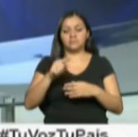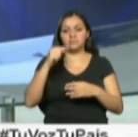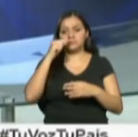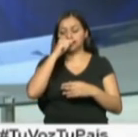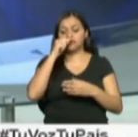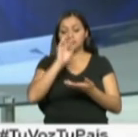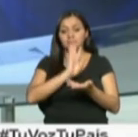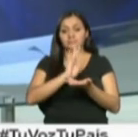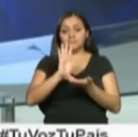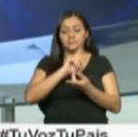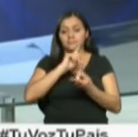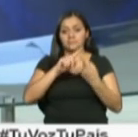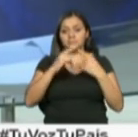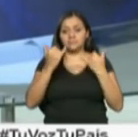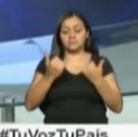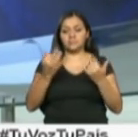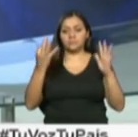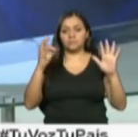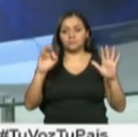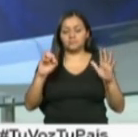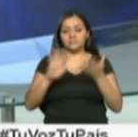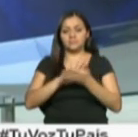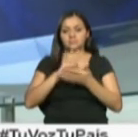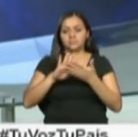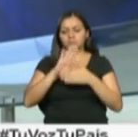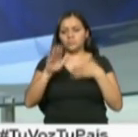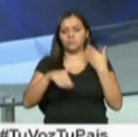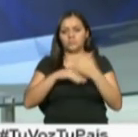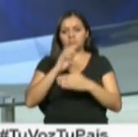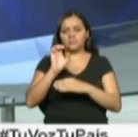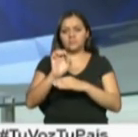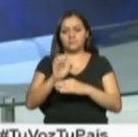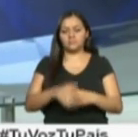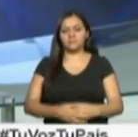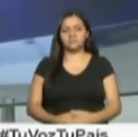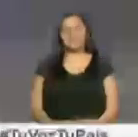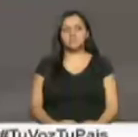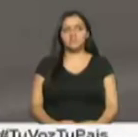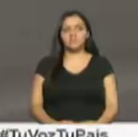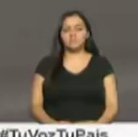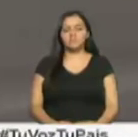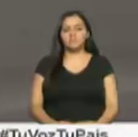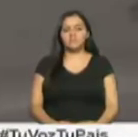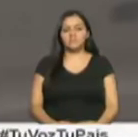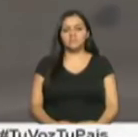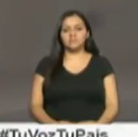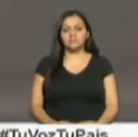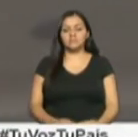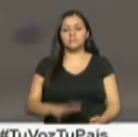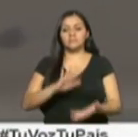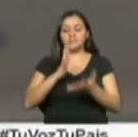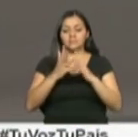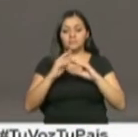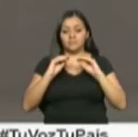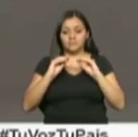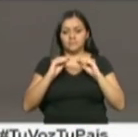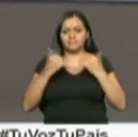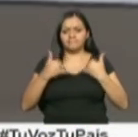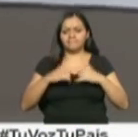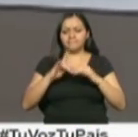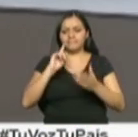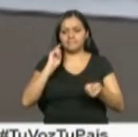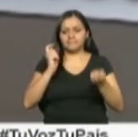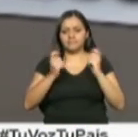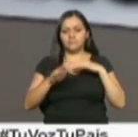fecha existen 80 unidades educativas del Milenio en todo el país. La revolución educativa continúa